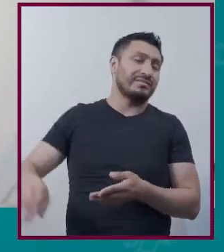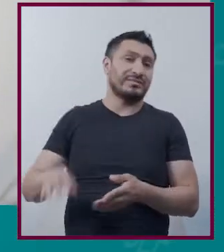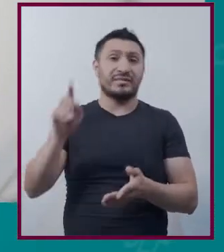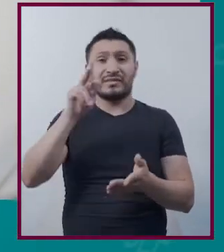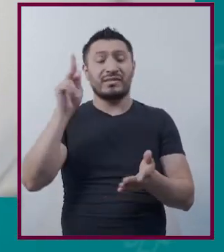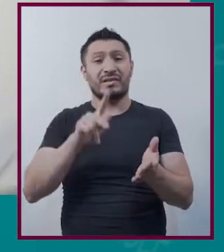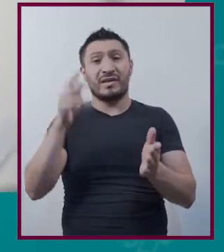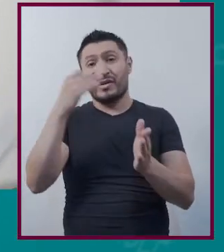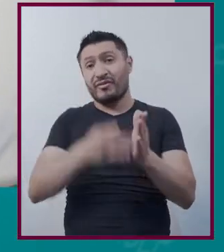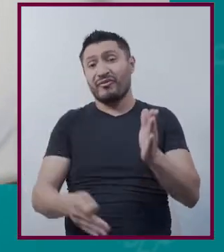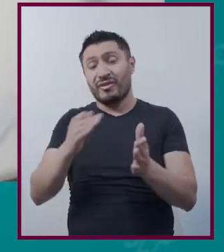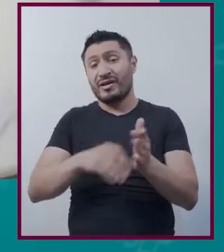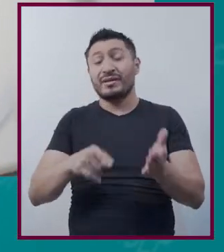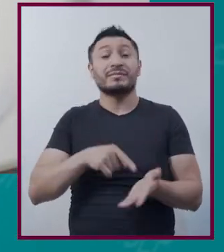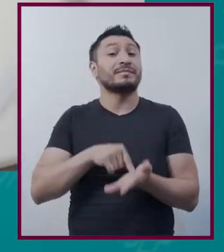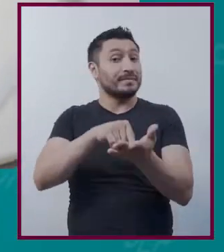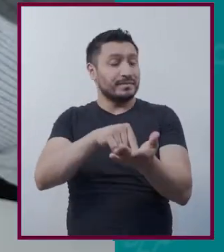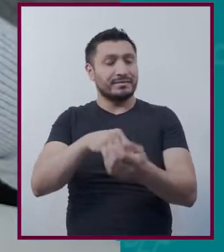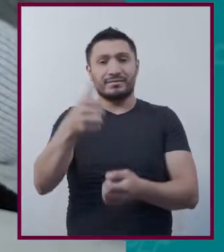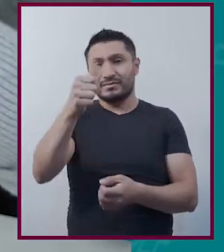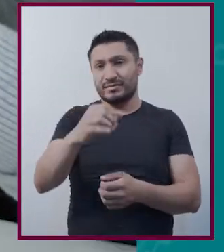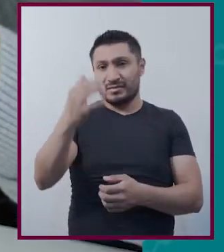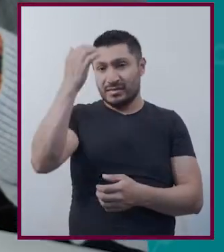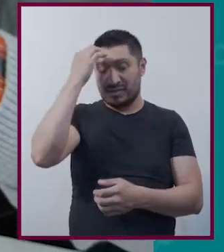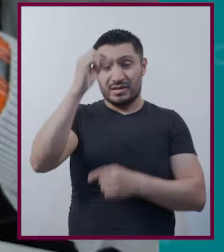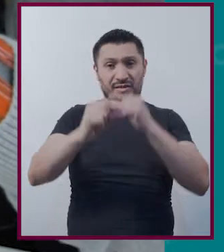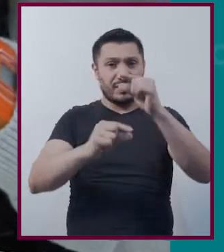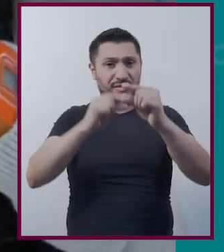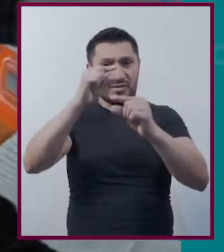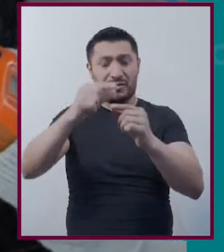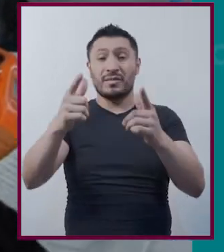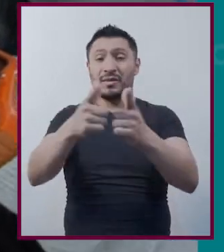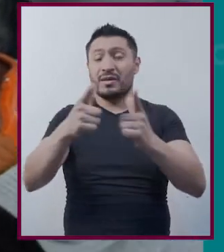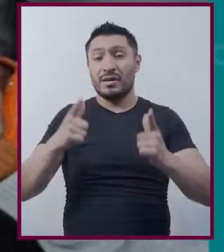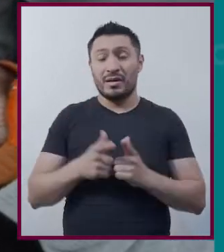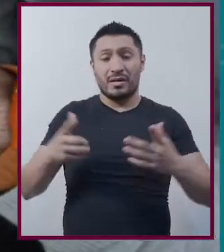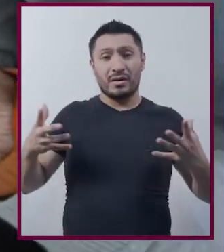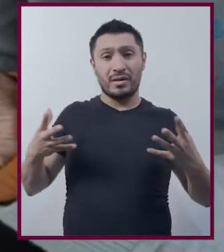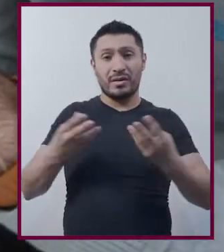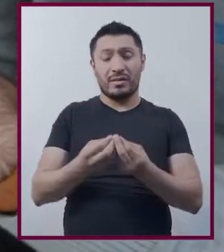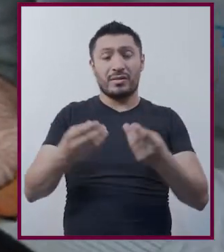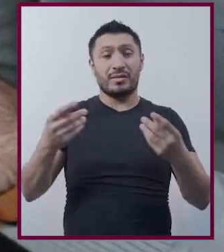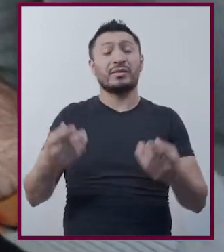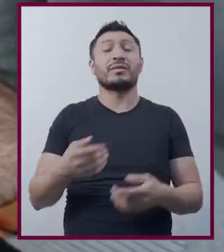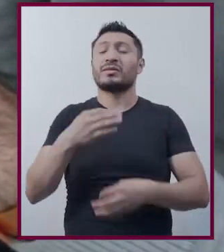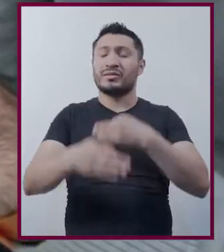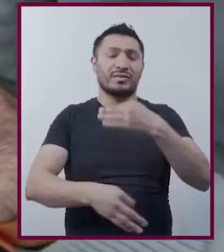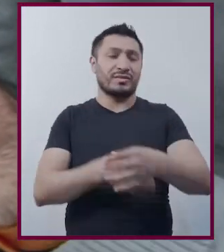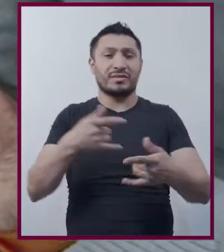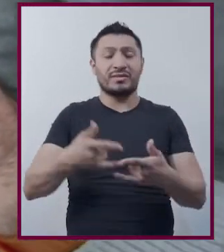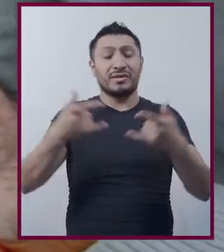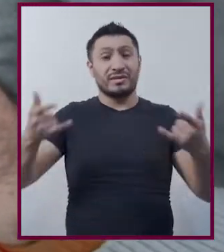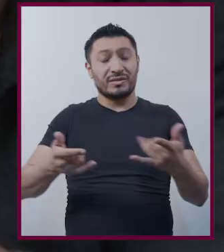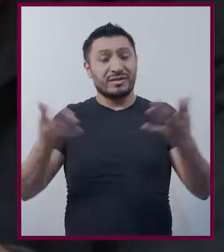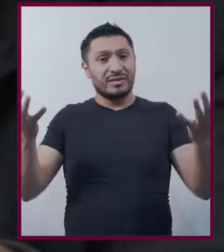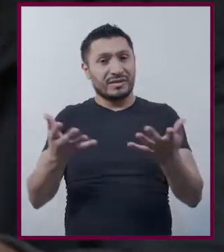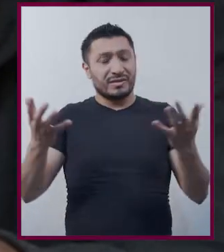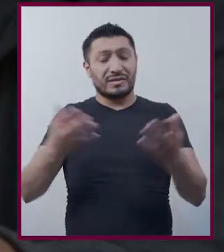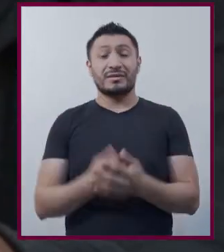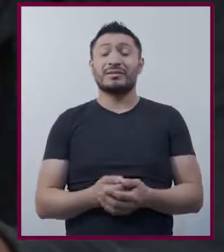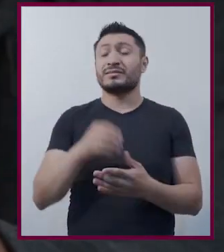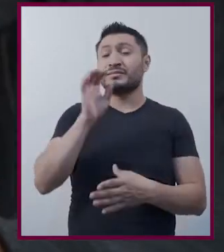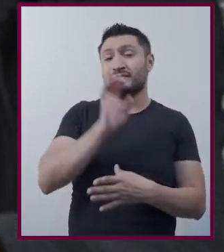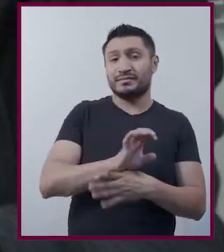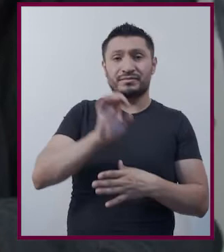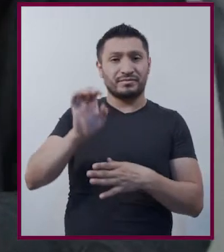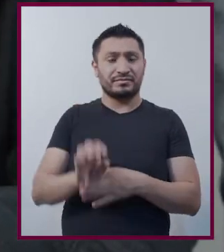ese modo se va construyendo el conocimiento. Poco a poco y colectivamente, la historia la hacemos entre todas y todos. Por lo